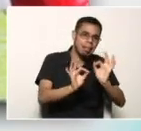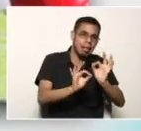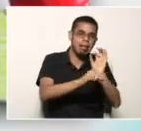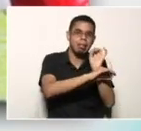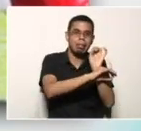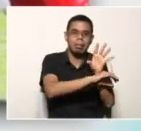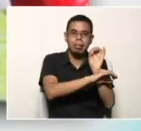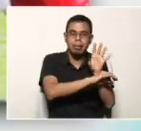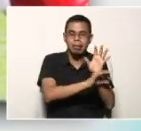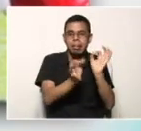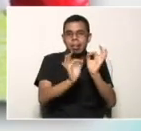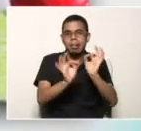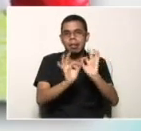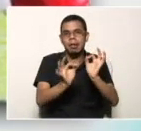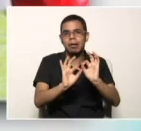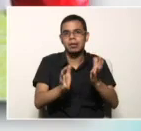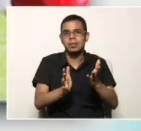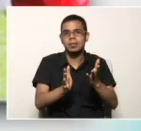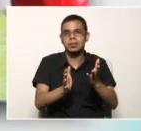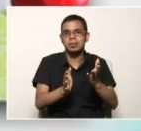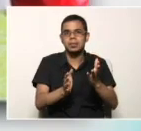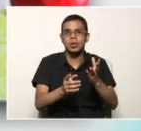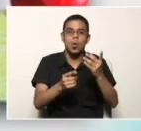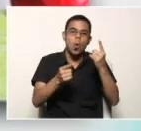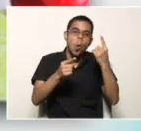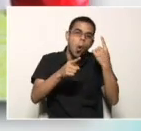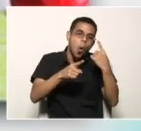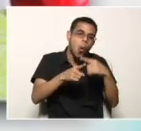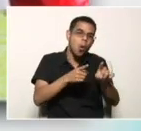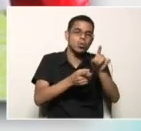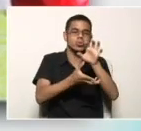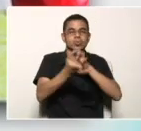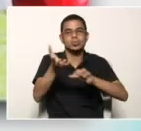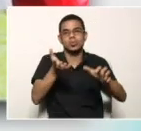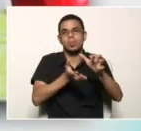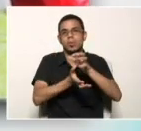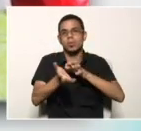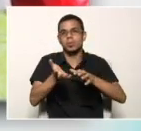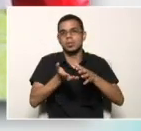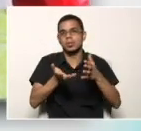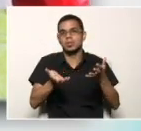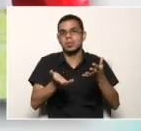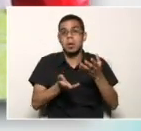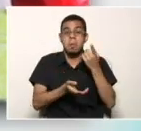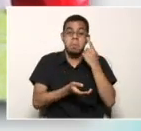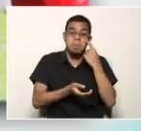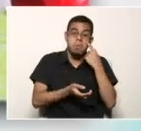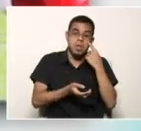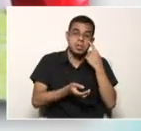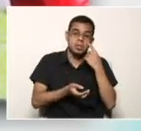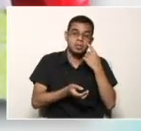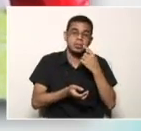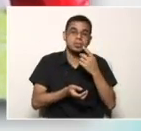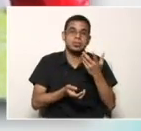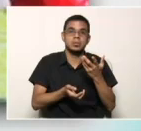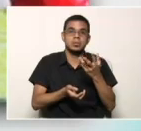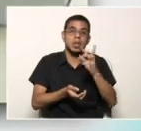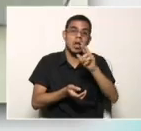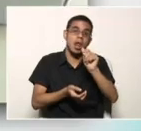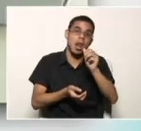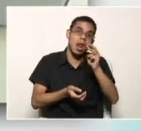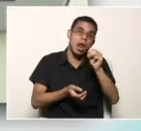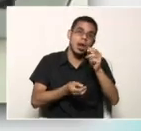es probable que sea otra falla. O sea, podemos ver si es el procesador o continuamos con